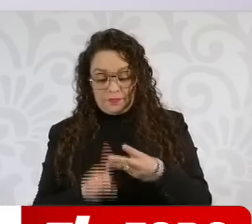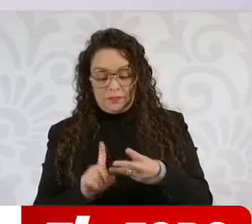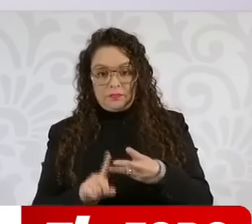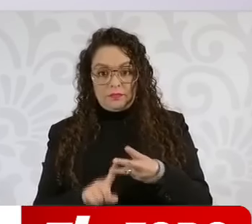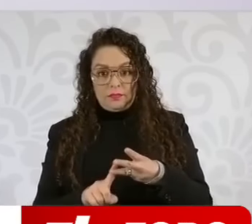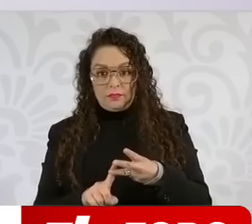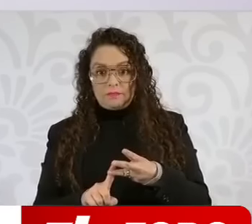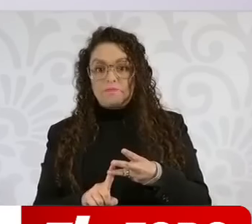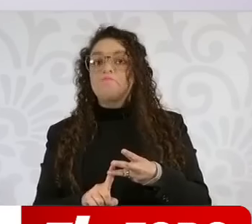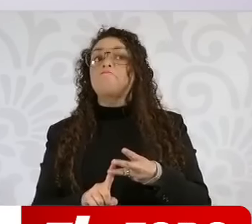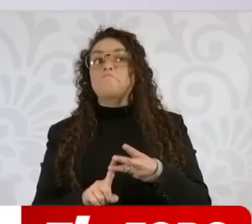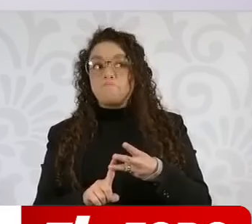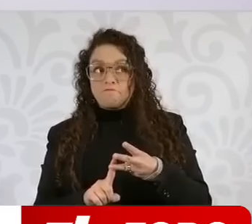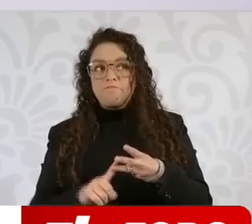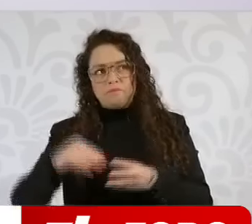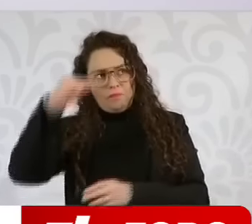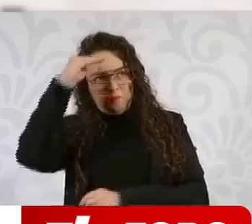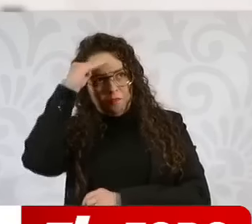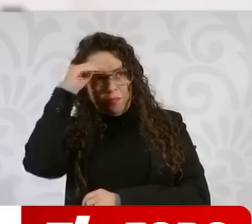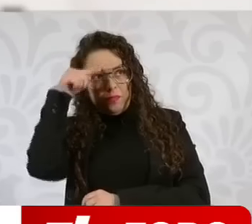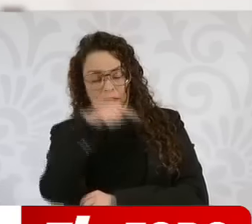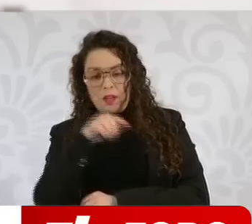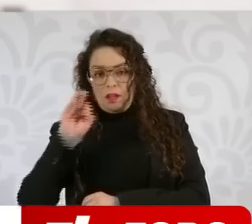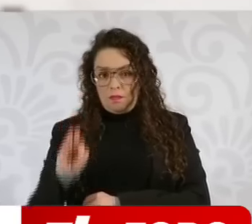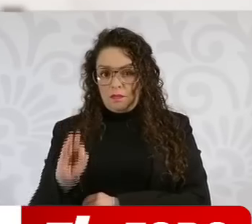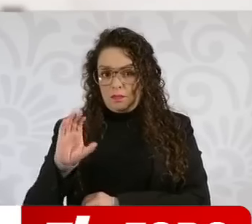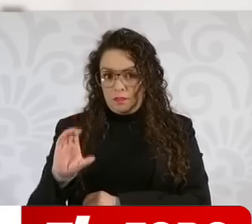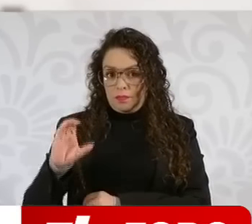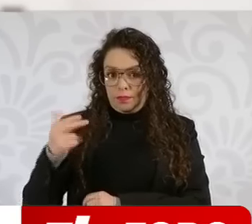no. Pues